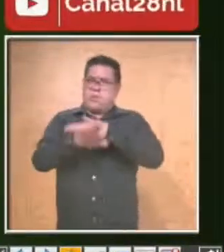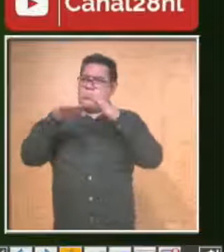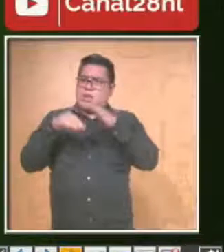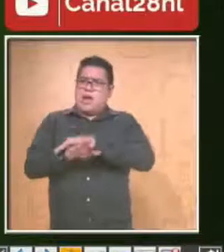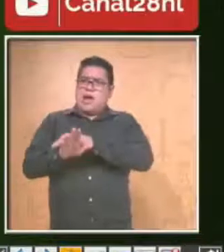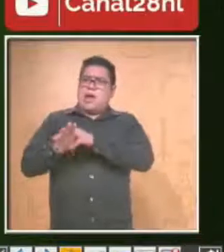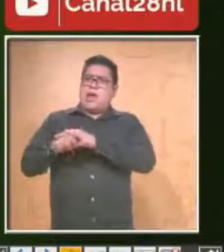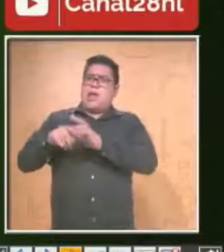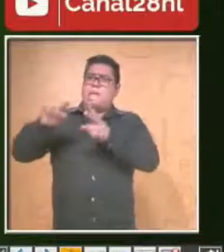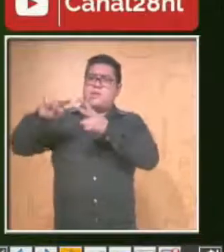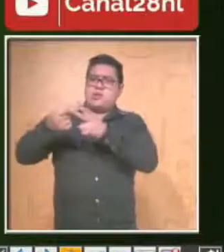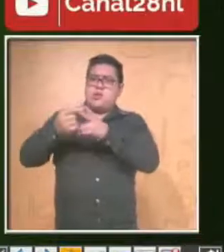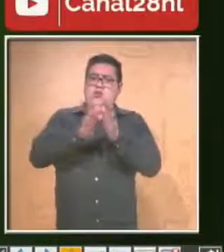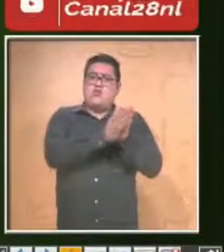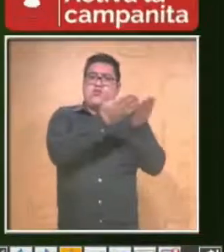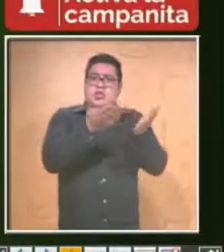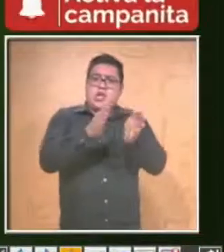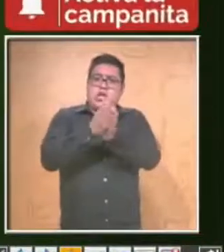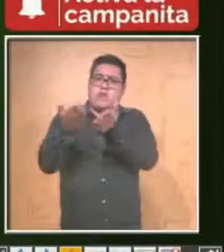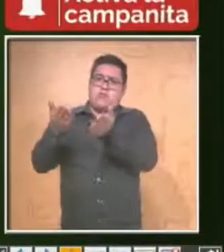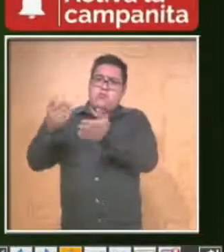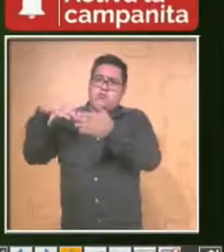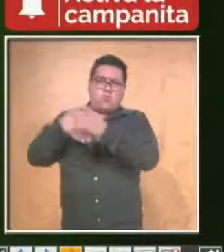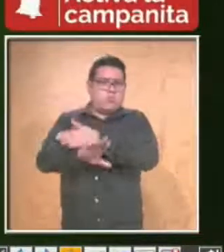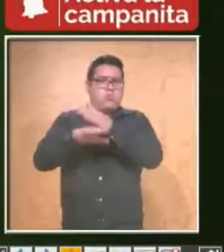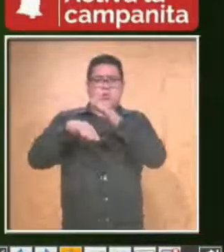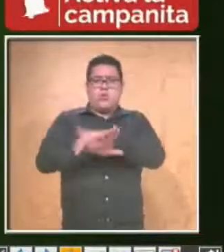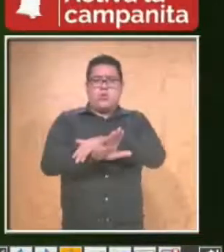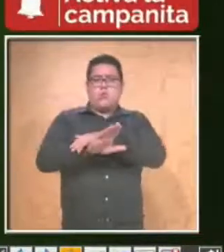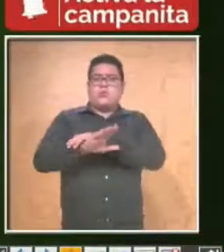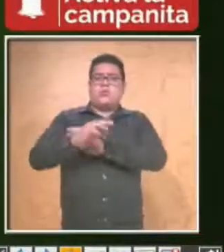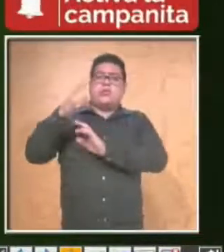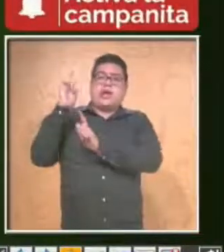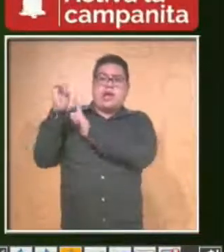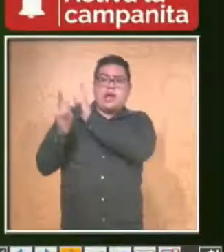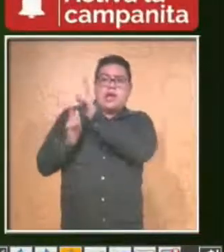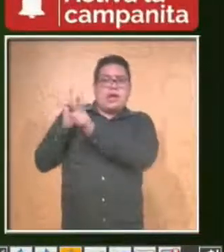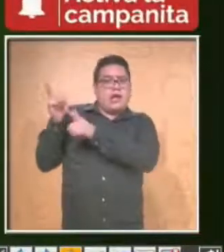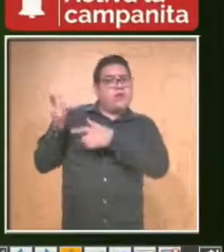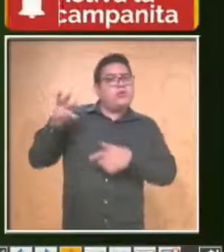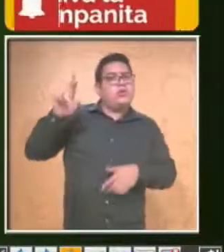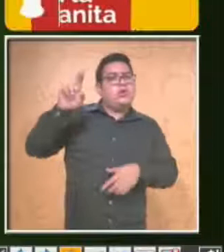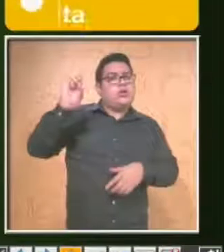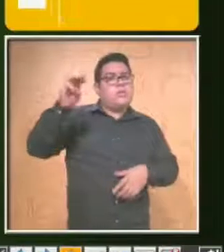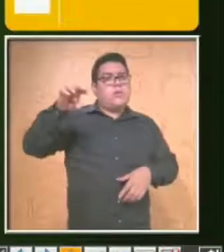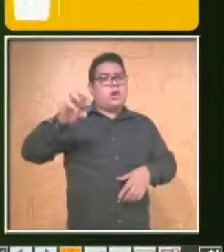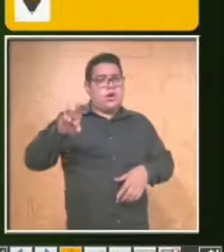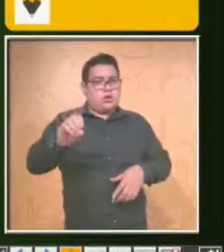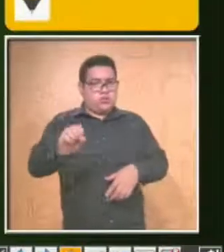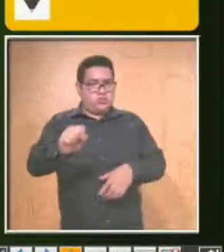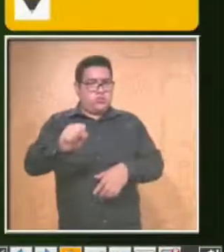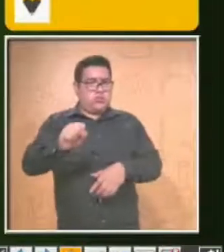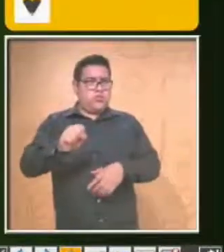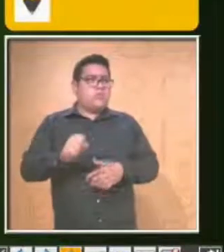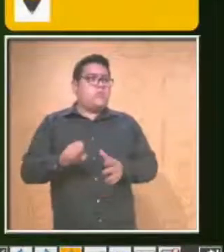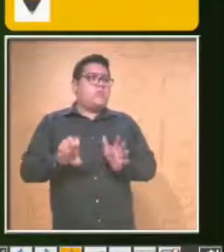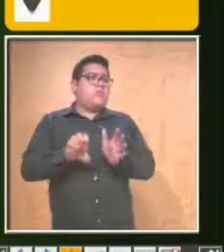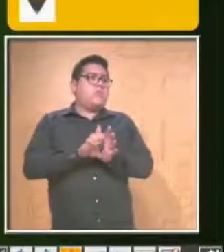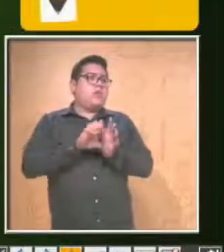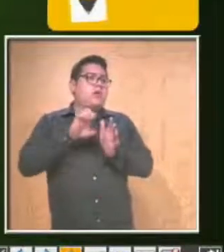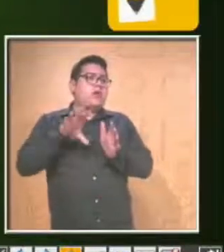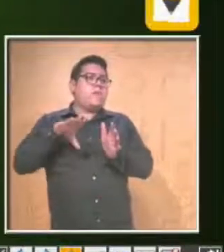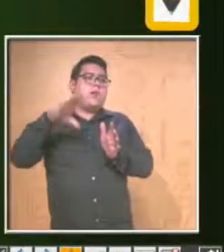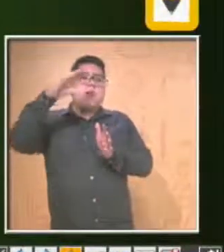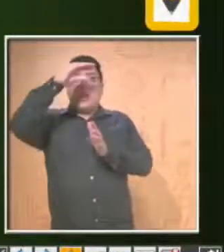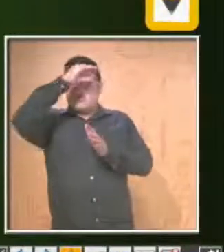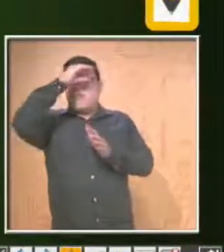que se copiaban a mano los libros y era un trabajo muy extenuante. Con la imprenta, con Gutenberg, que aparece en la